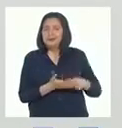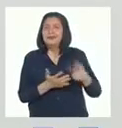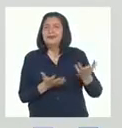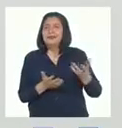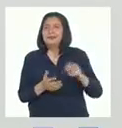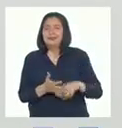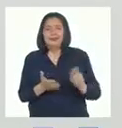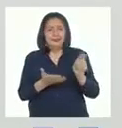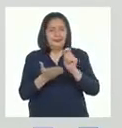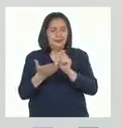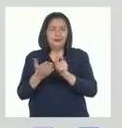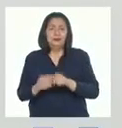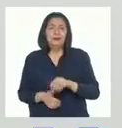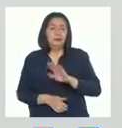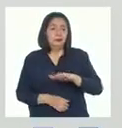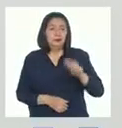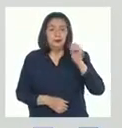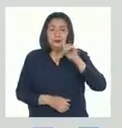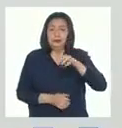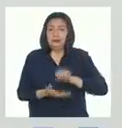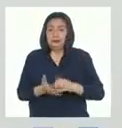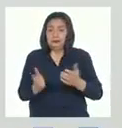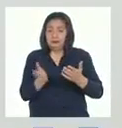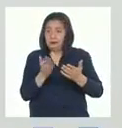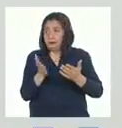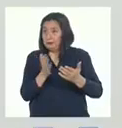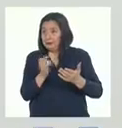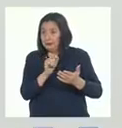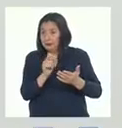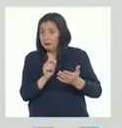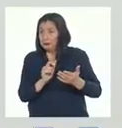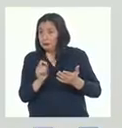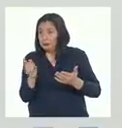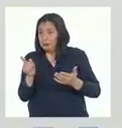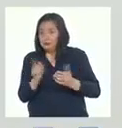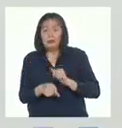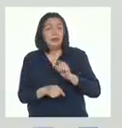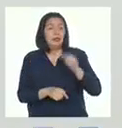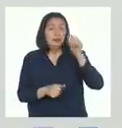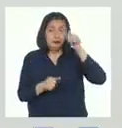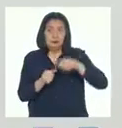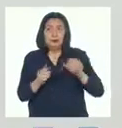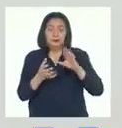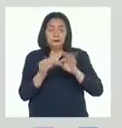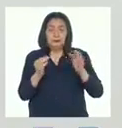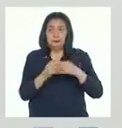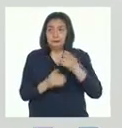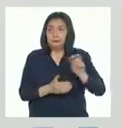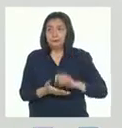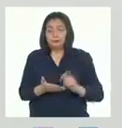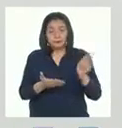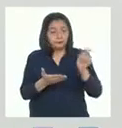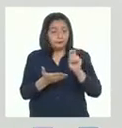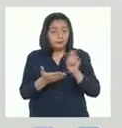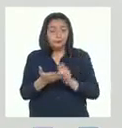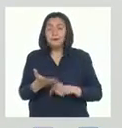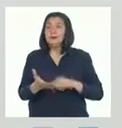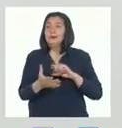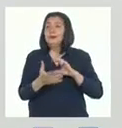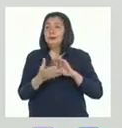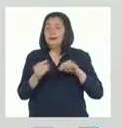los hechos del texto. Chicas y chicos, revisen sus apuntes. Recuerden que los cuentos, por ser textos